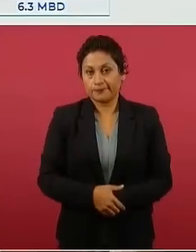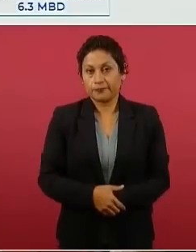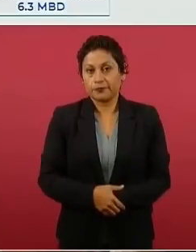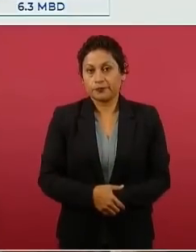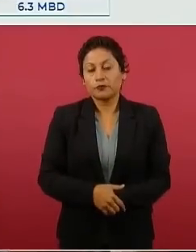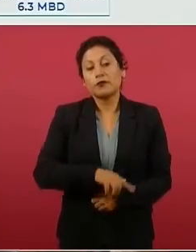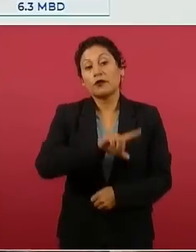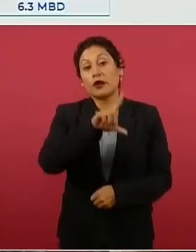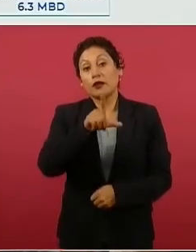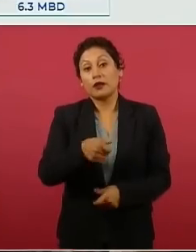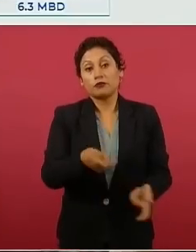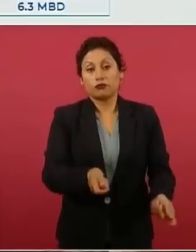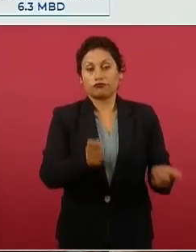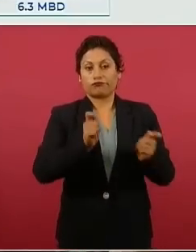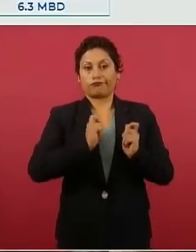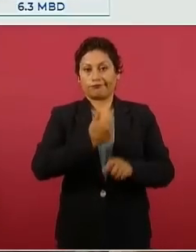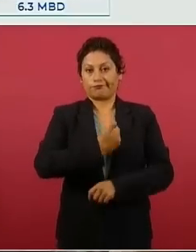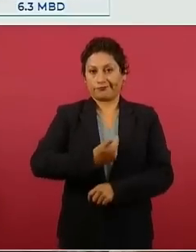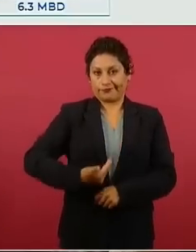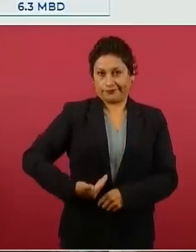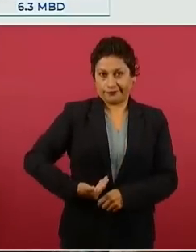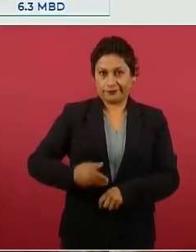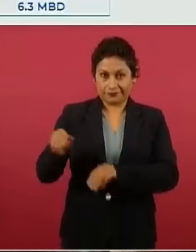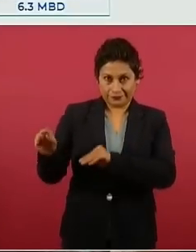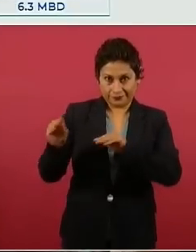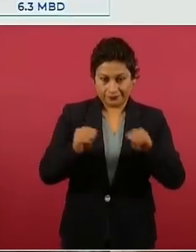Cuando llegamos, en noviembre,